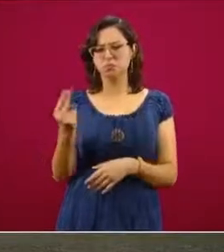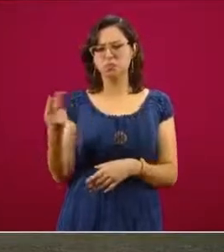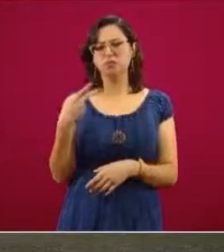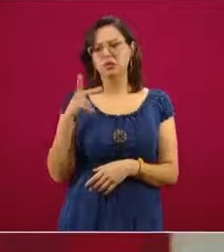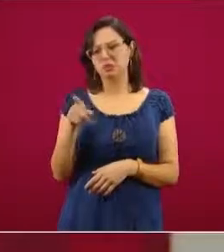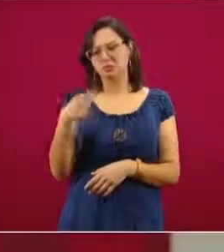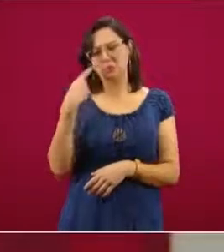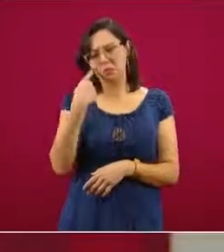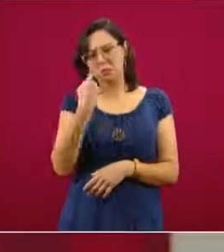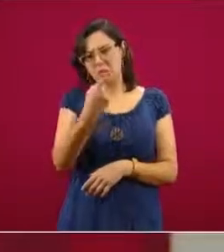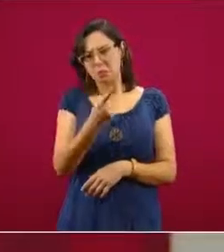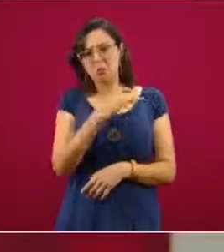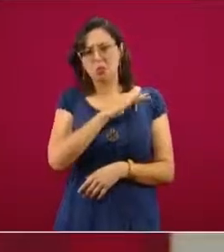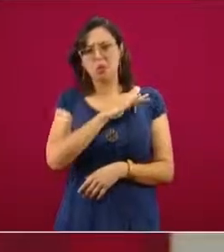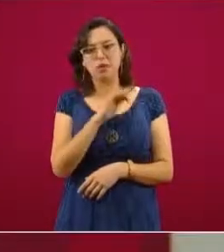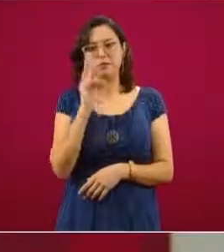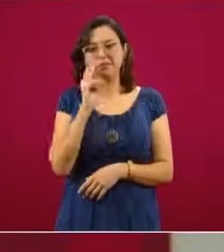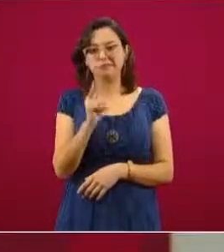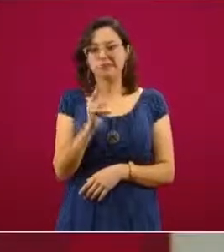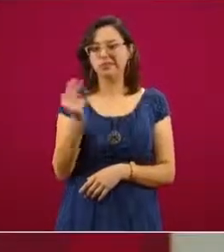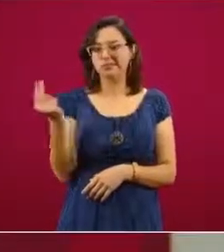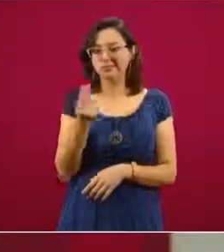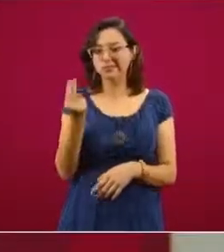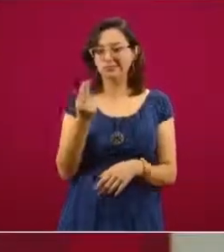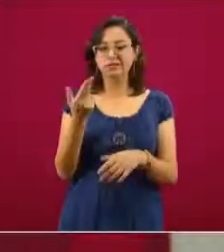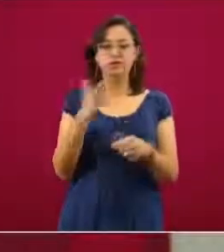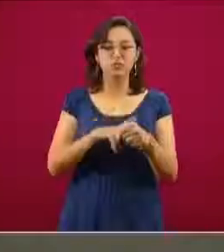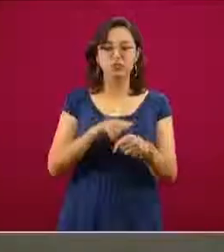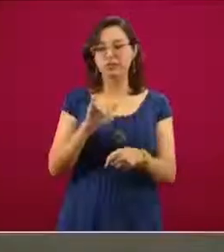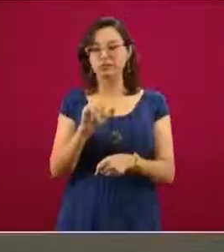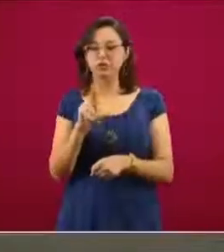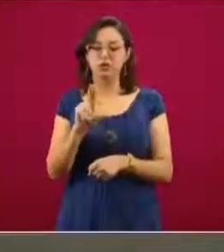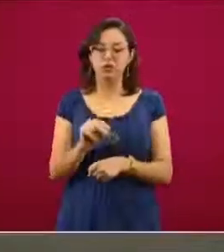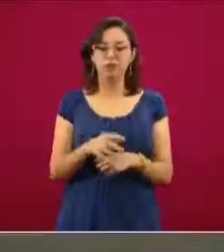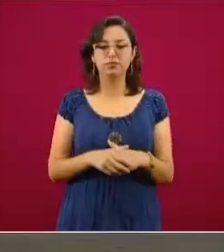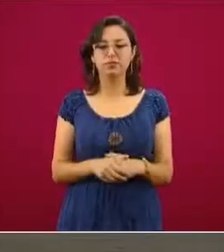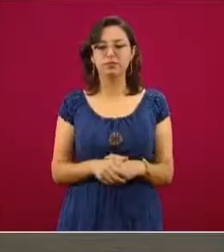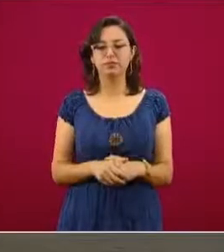que se contestan para saber si se requiere una hospitalización. Adelante.